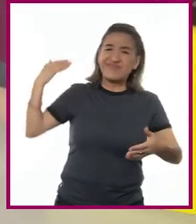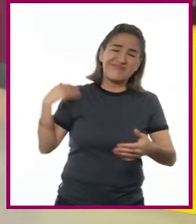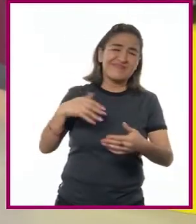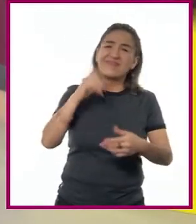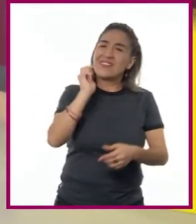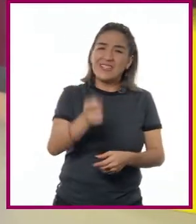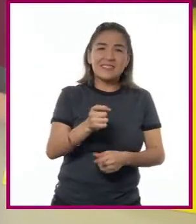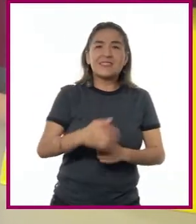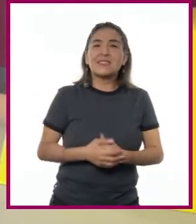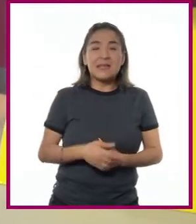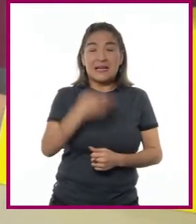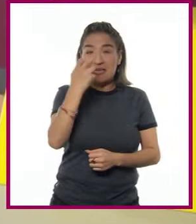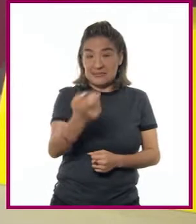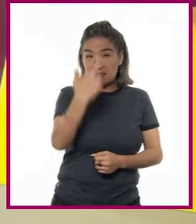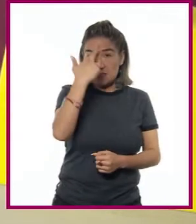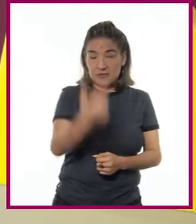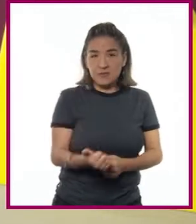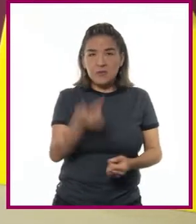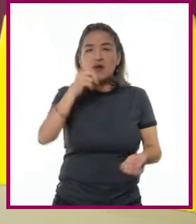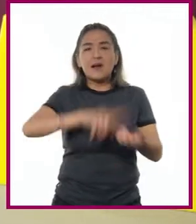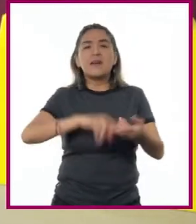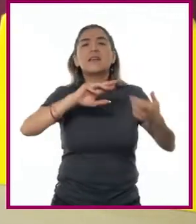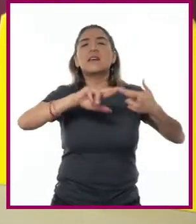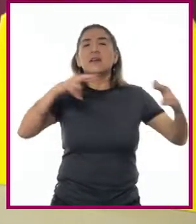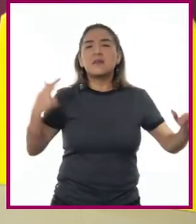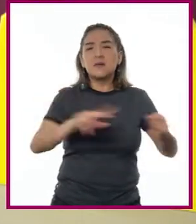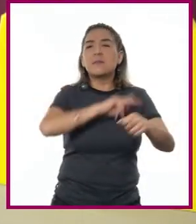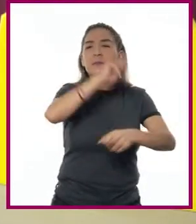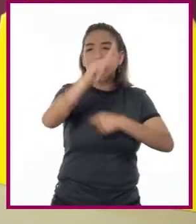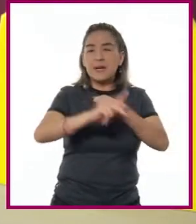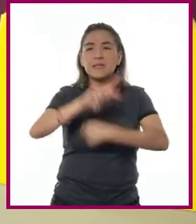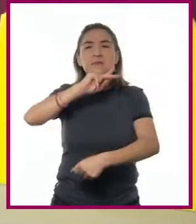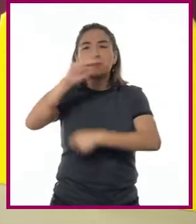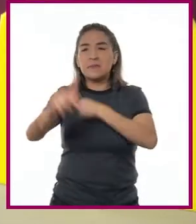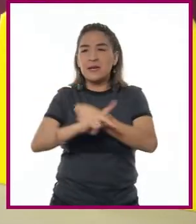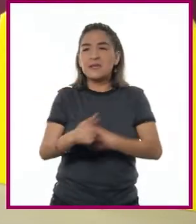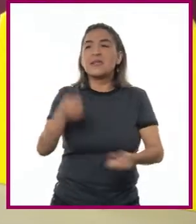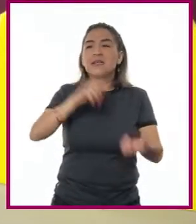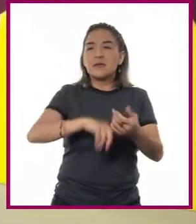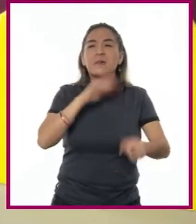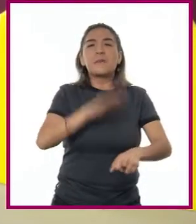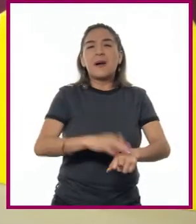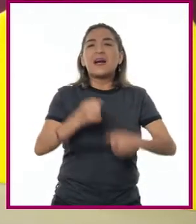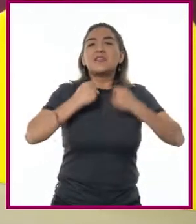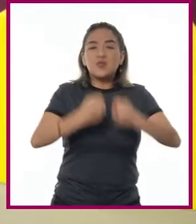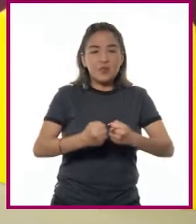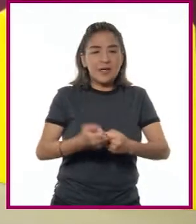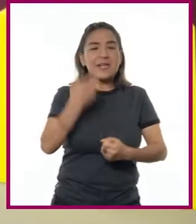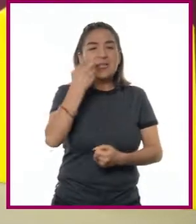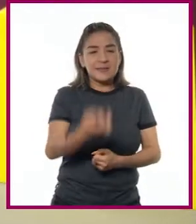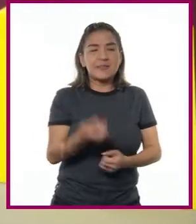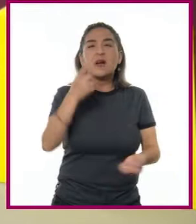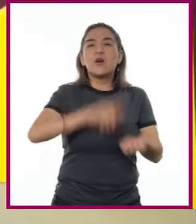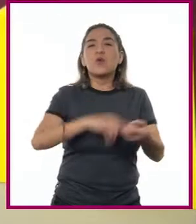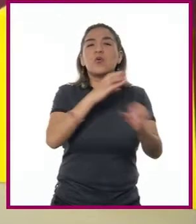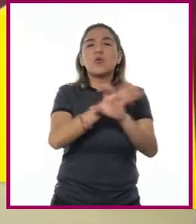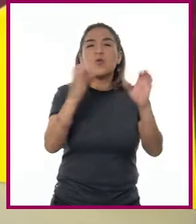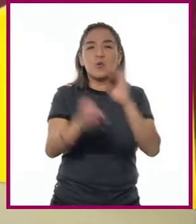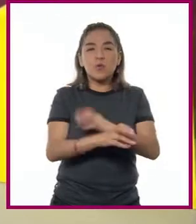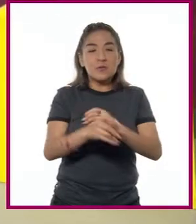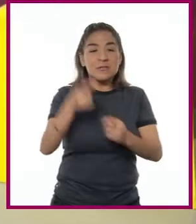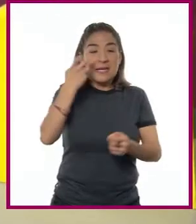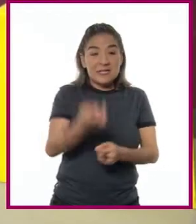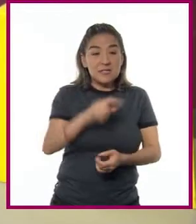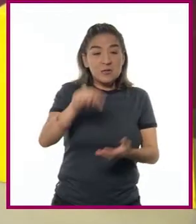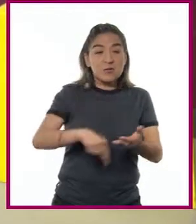este proceso, la relación entre los países se ha hecho más fuerte. Las cosas que se producen en un lugar